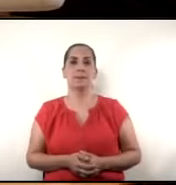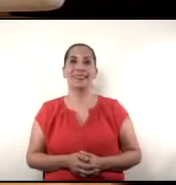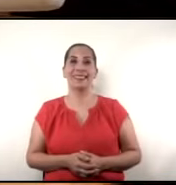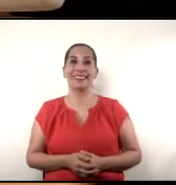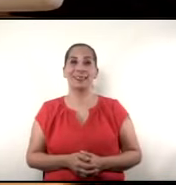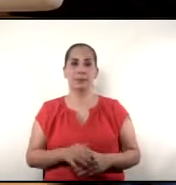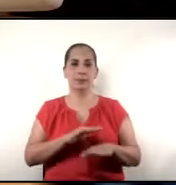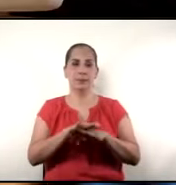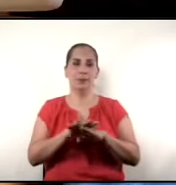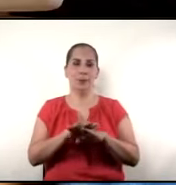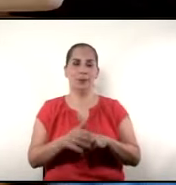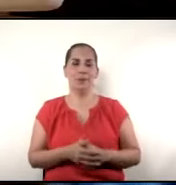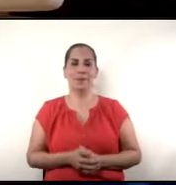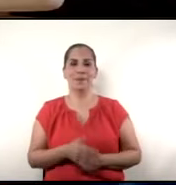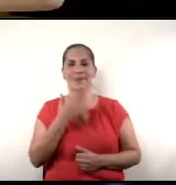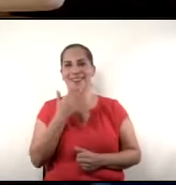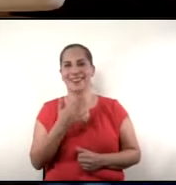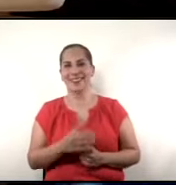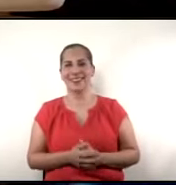Sonríen, por favor, muchas gracias.